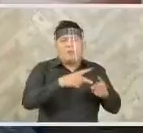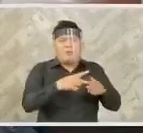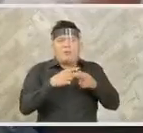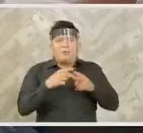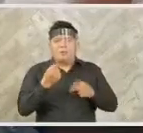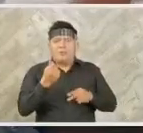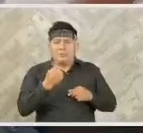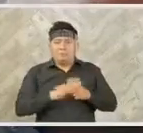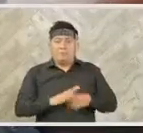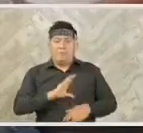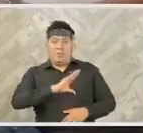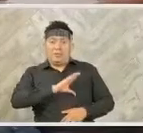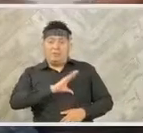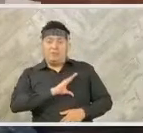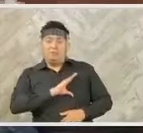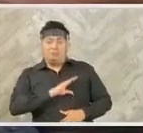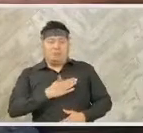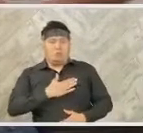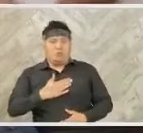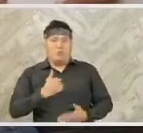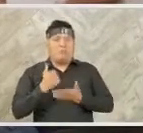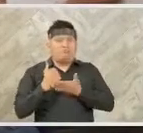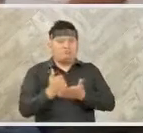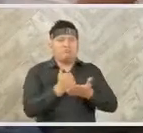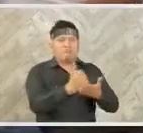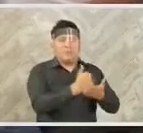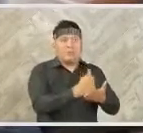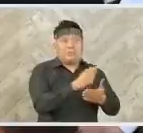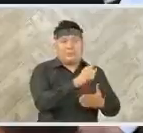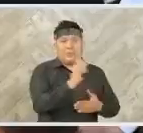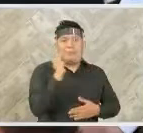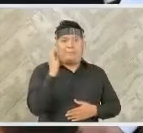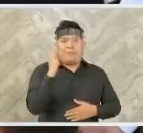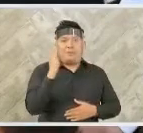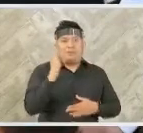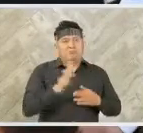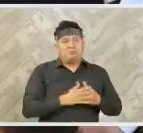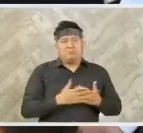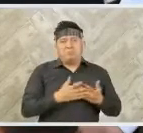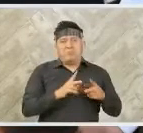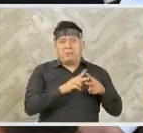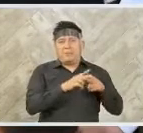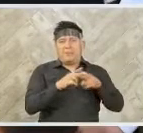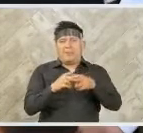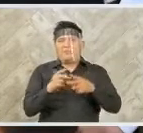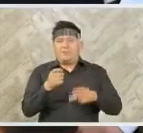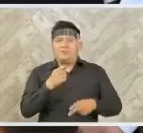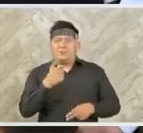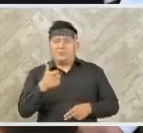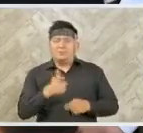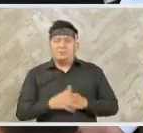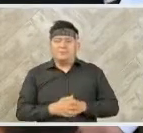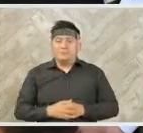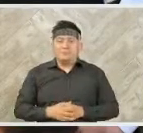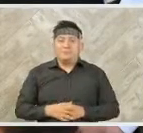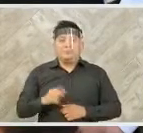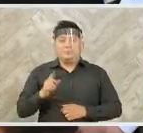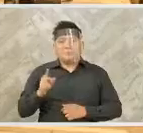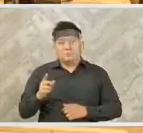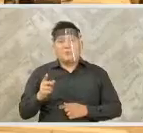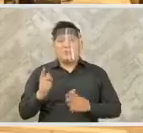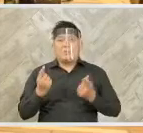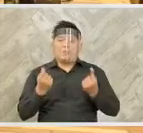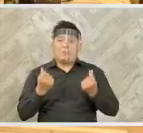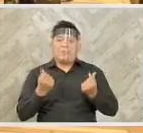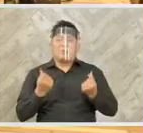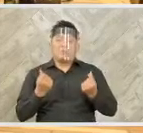y los bancos de alguna forma ponen esa plata en las empresas mucho más fácil. Además, esto tiene un costo normalmente.